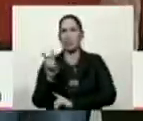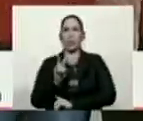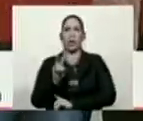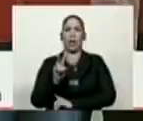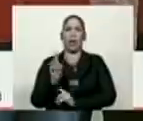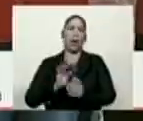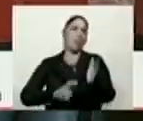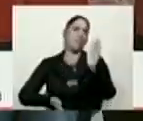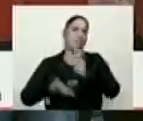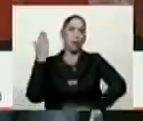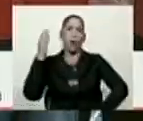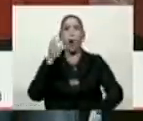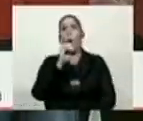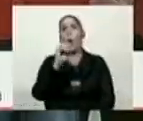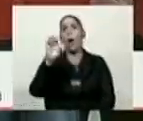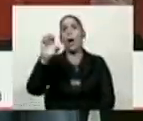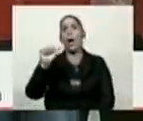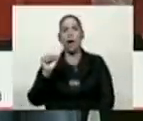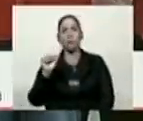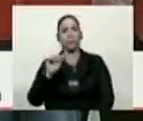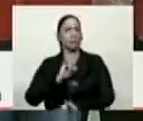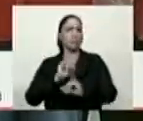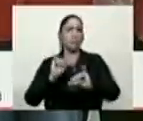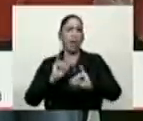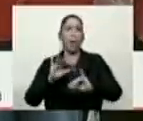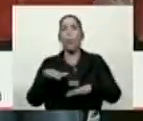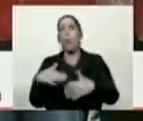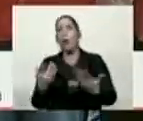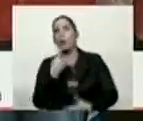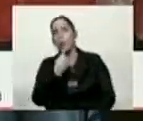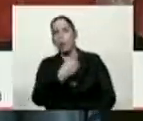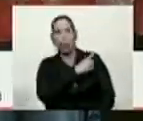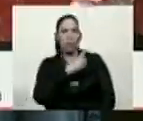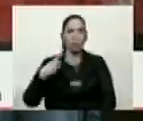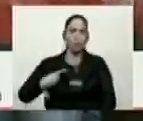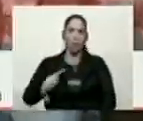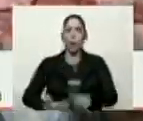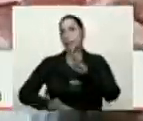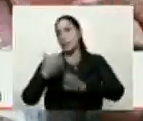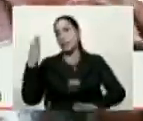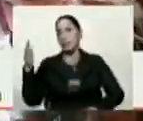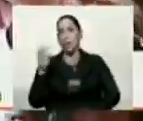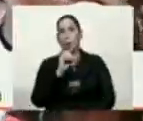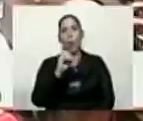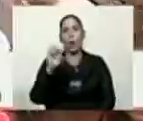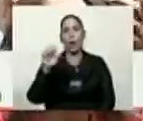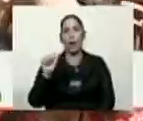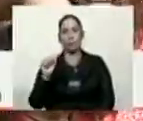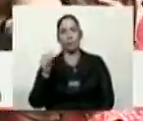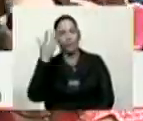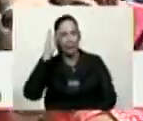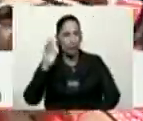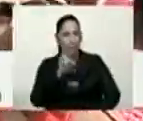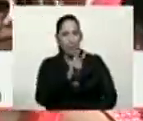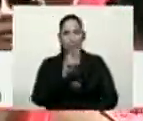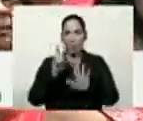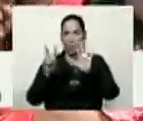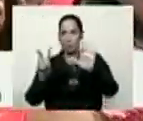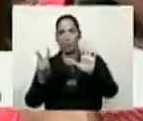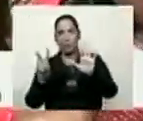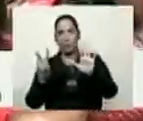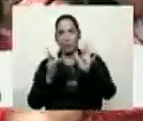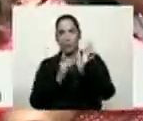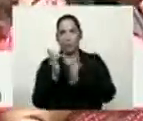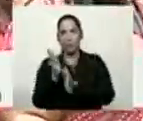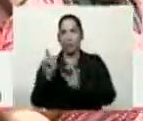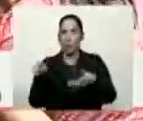bastante tiempo, que manifestó su deseo de irse de la OEA. Creo que ahorita el 27 de abril